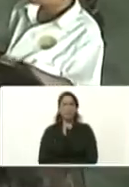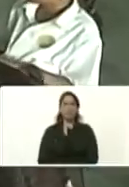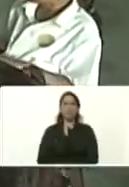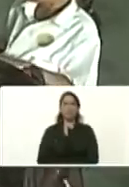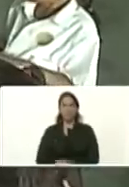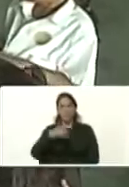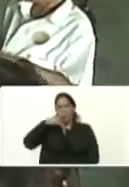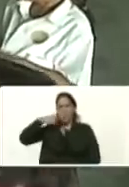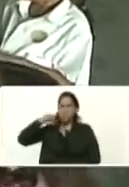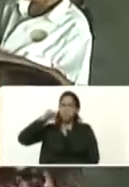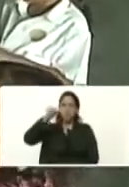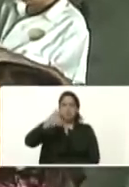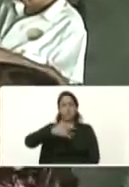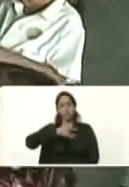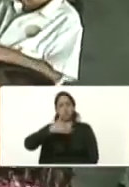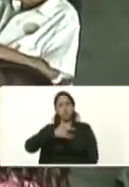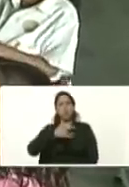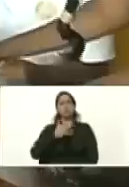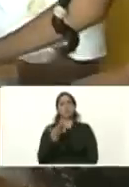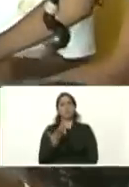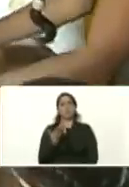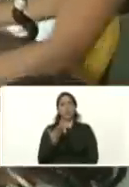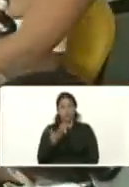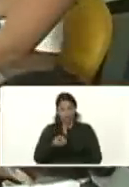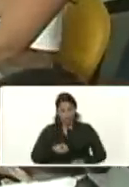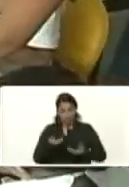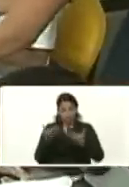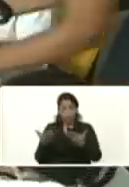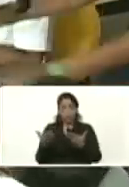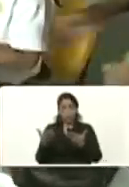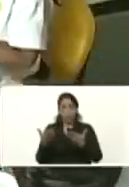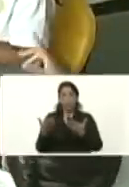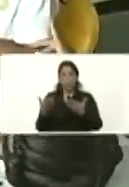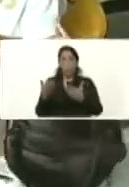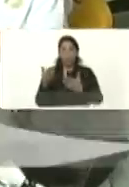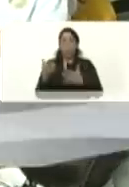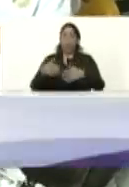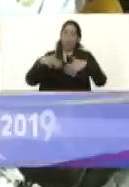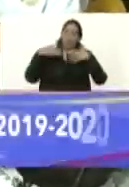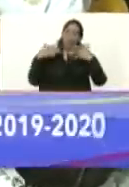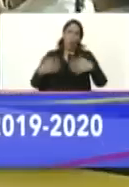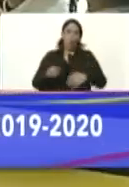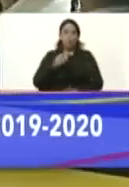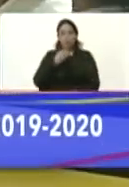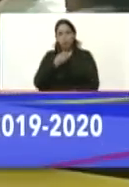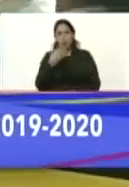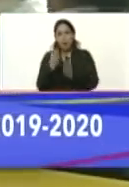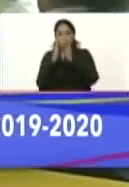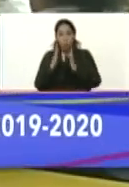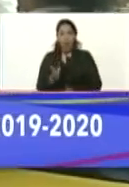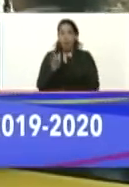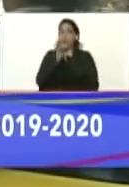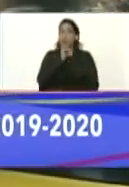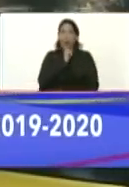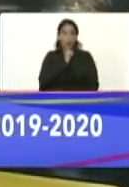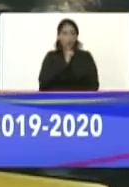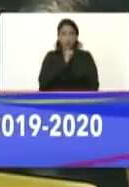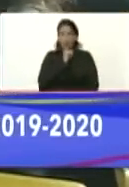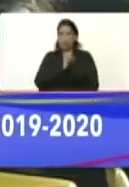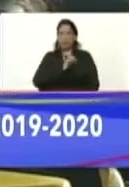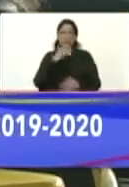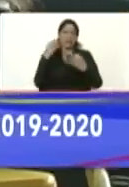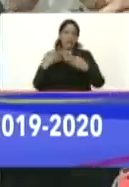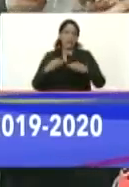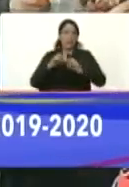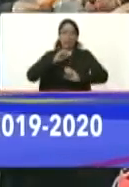mayorista que recibe una obra de altísima calidad una escuela que no tiene absolutamente nada que